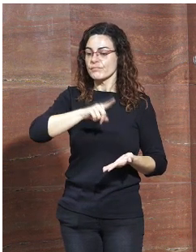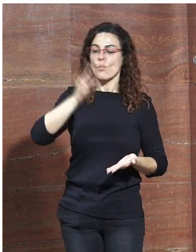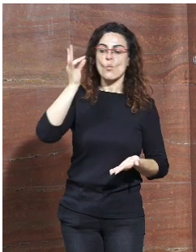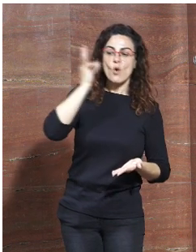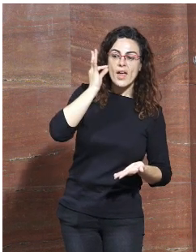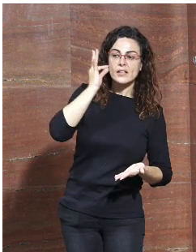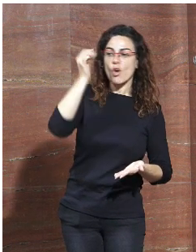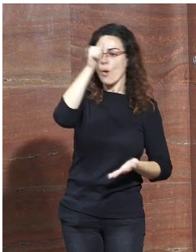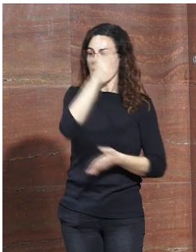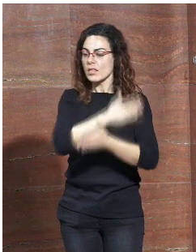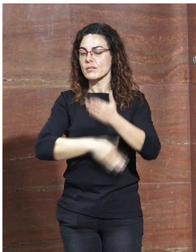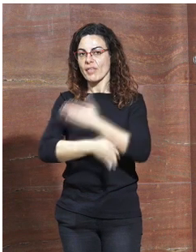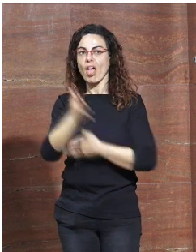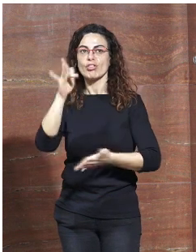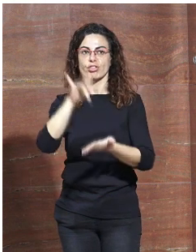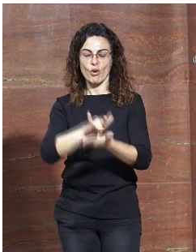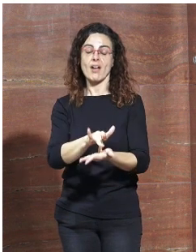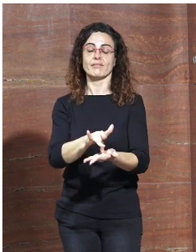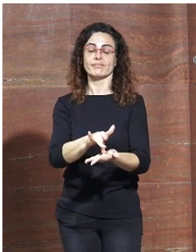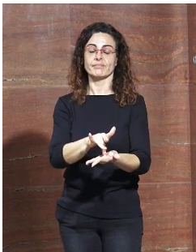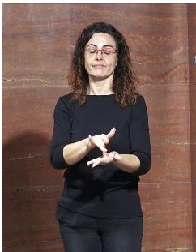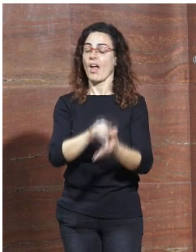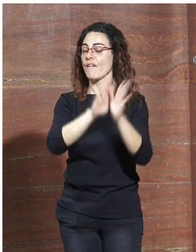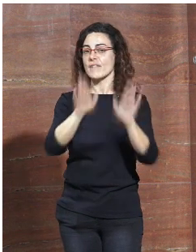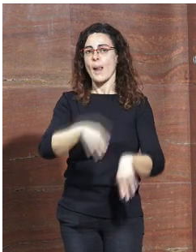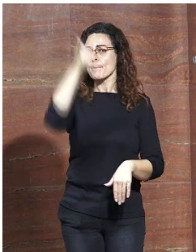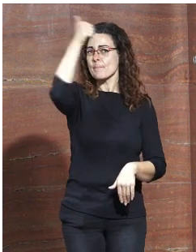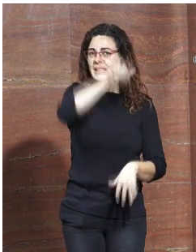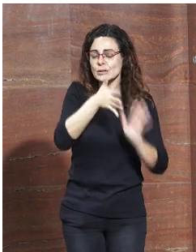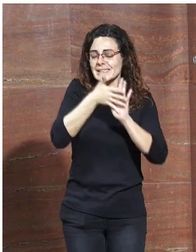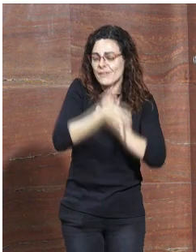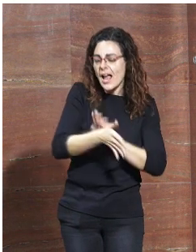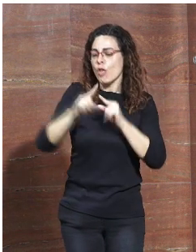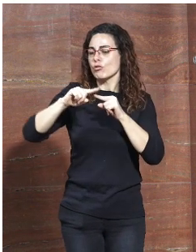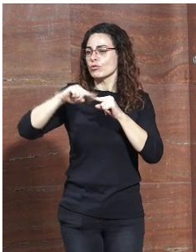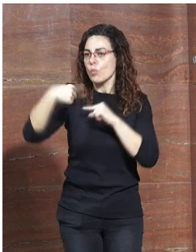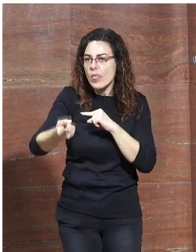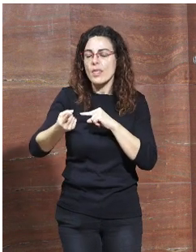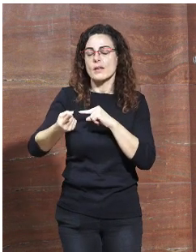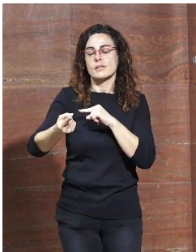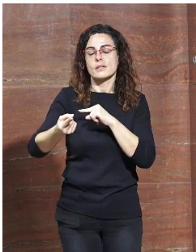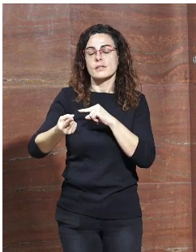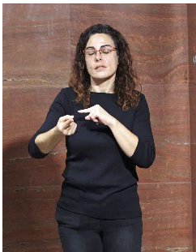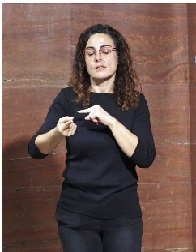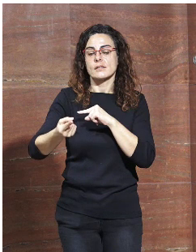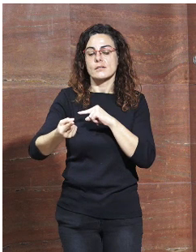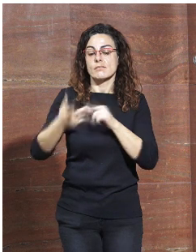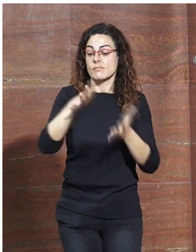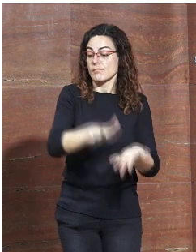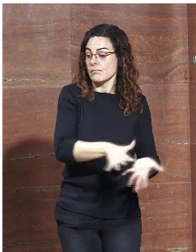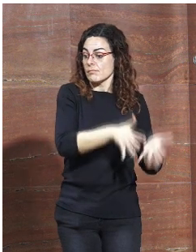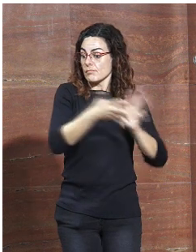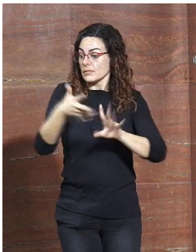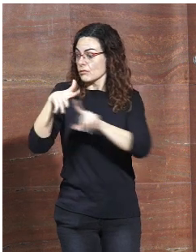con discapacidad. En definitiva, el machismo y su significado, sus consecuencias, son extrapolables a